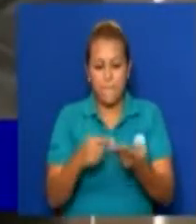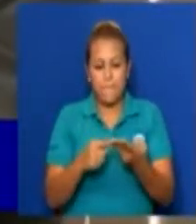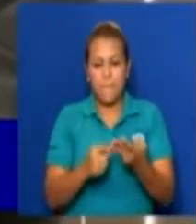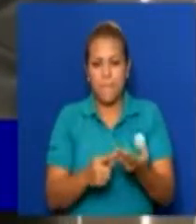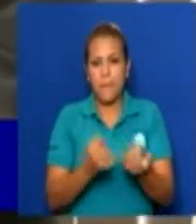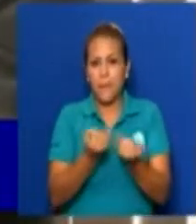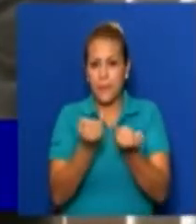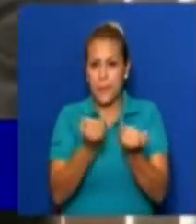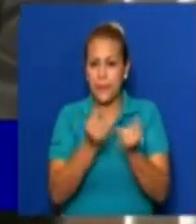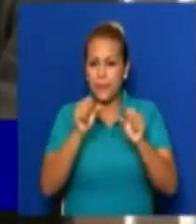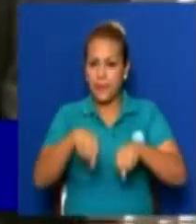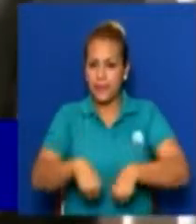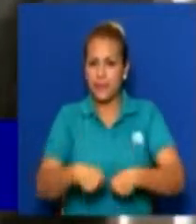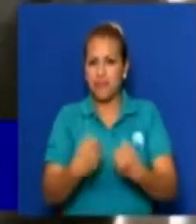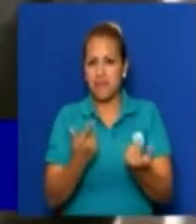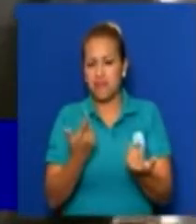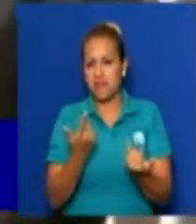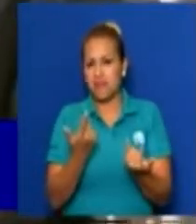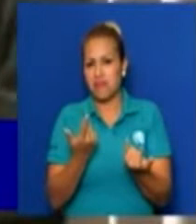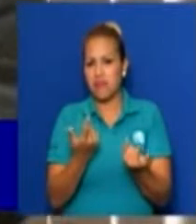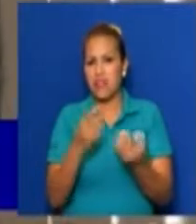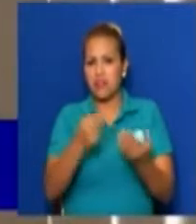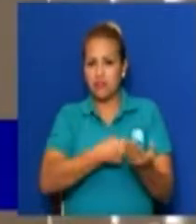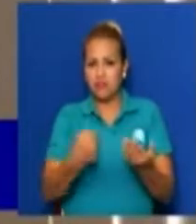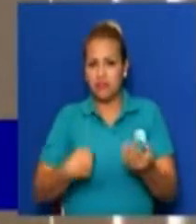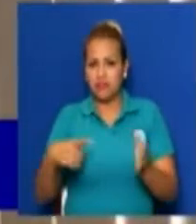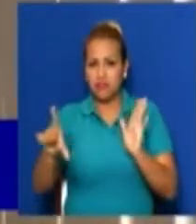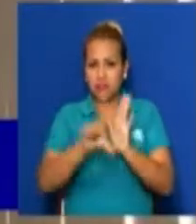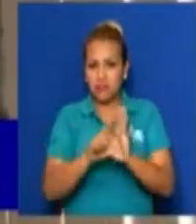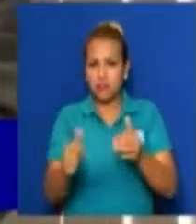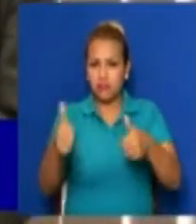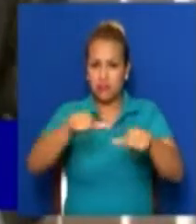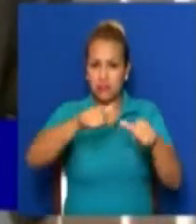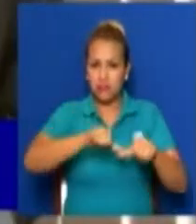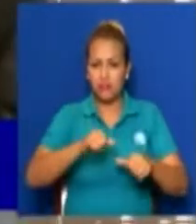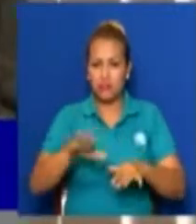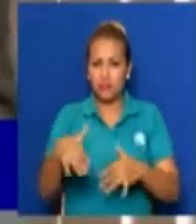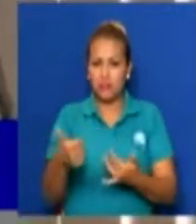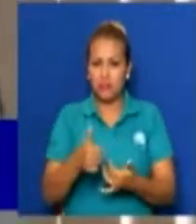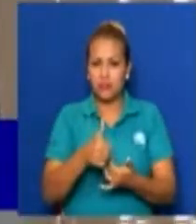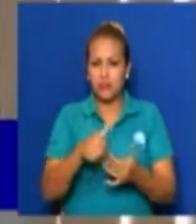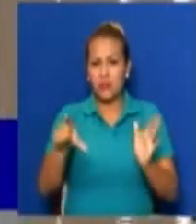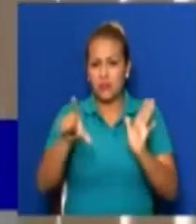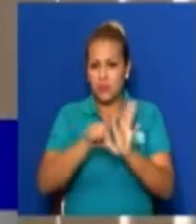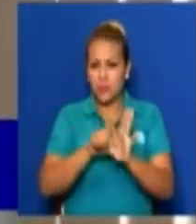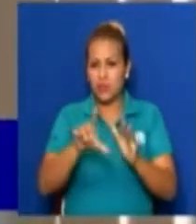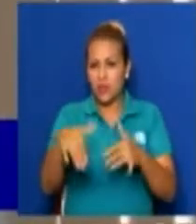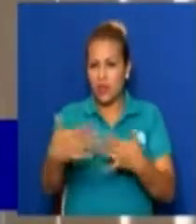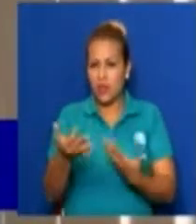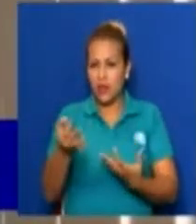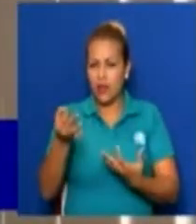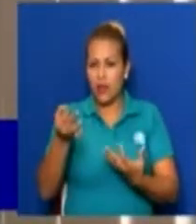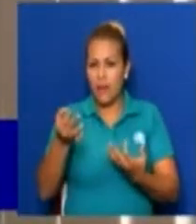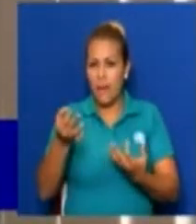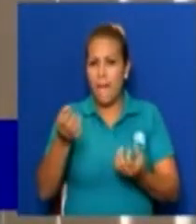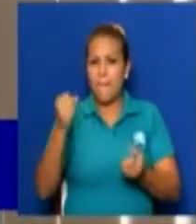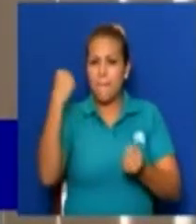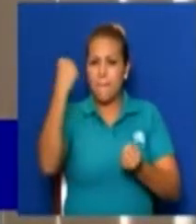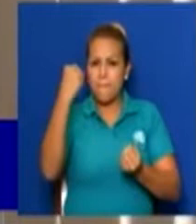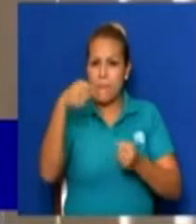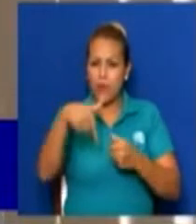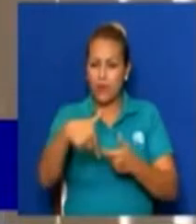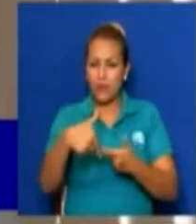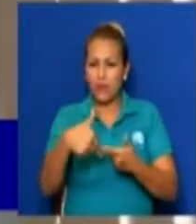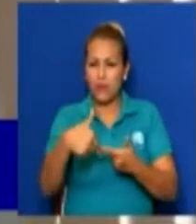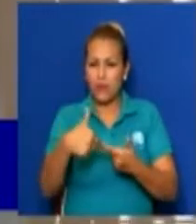se reformó la Ley de Organización y Competencias del Poder Ejecutivo en cuanto a la creación del